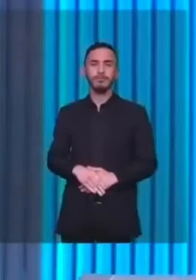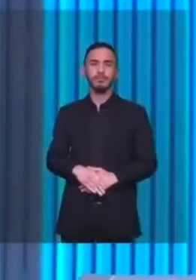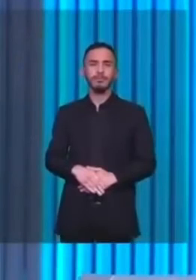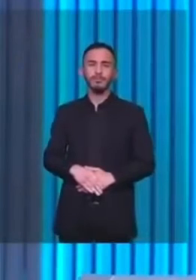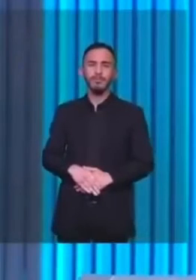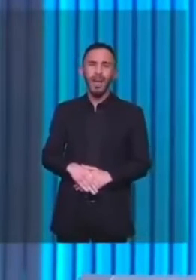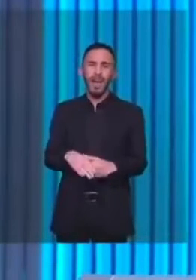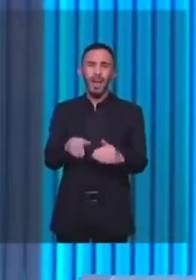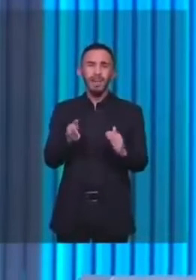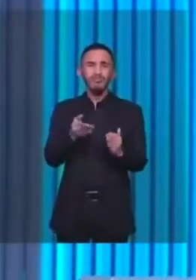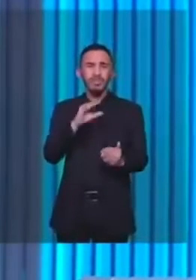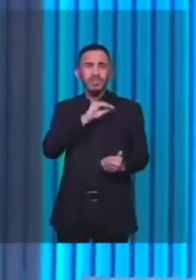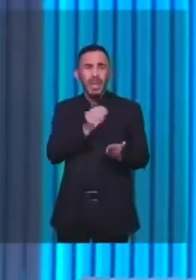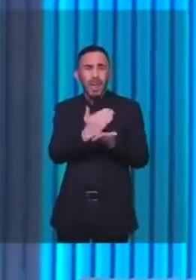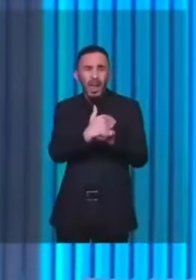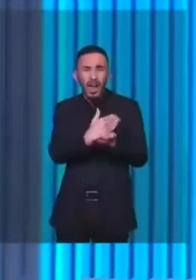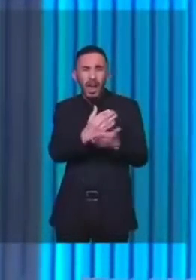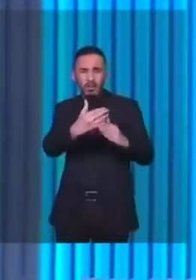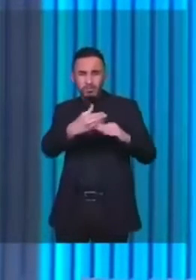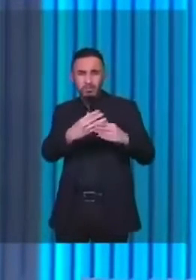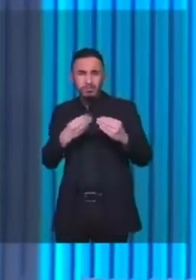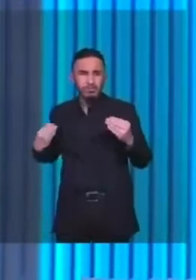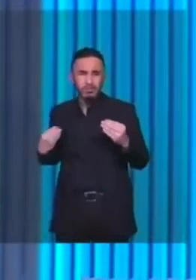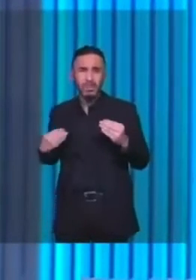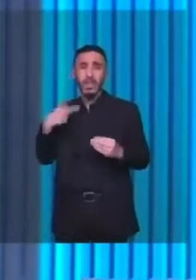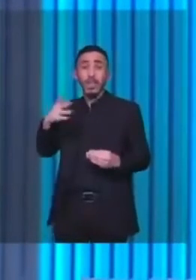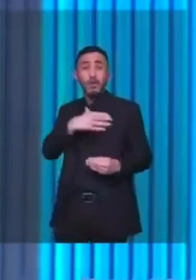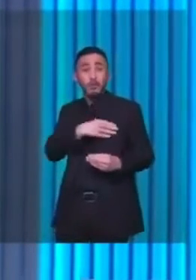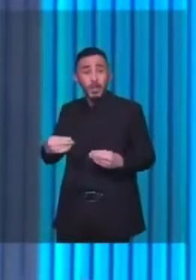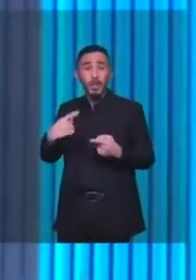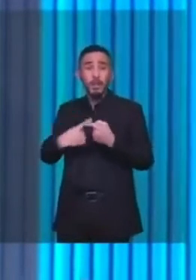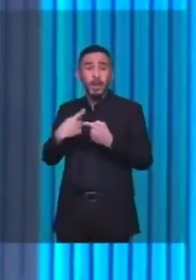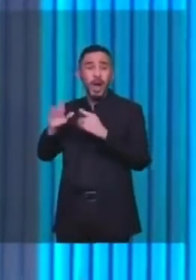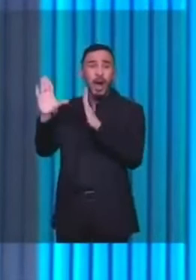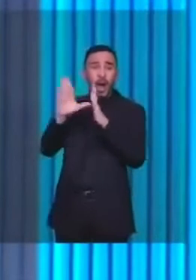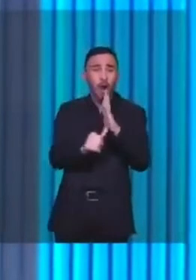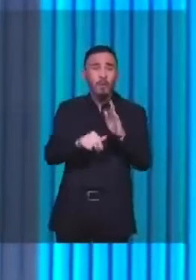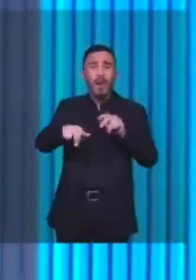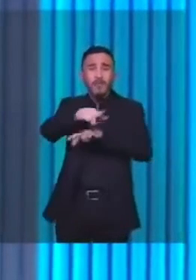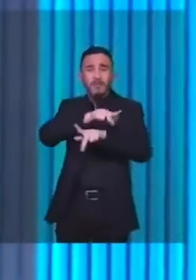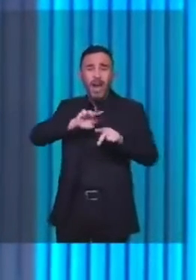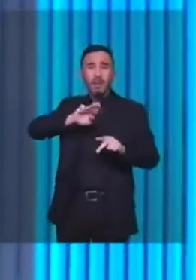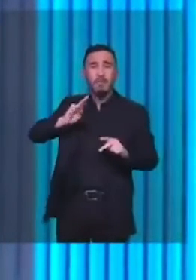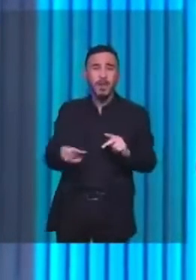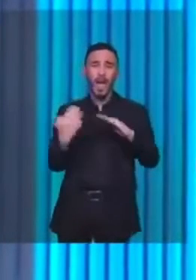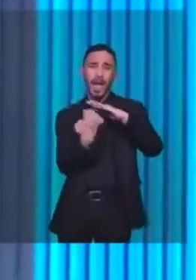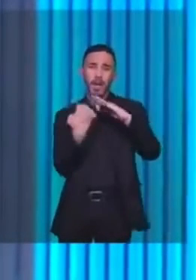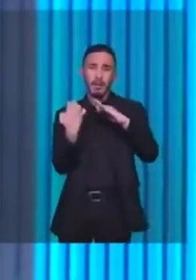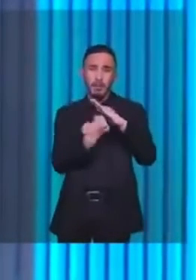volver. Y obviamente un Jair Bolsonaro, estamos hablando de dos corrientes políticas